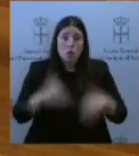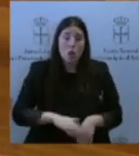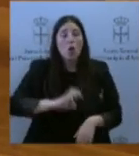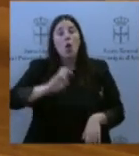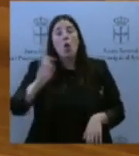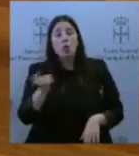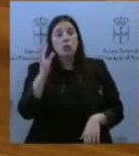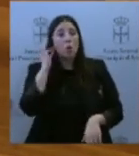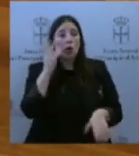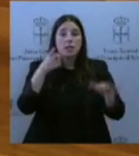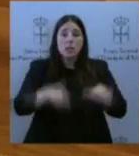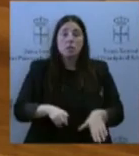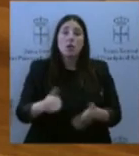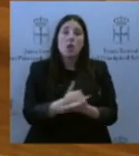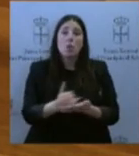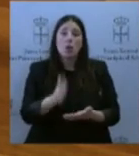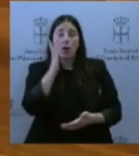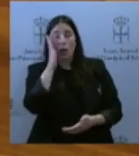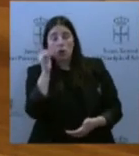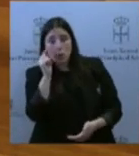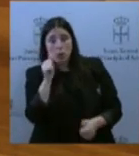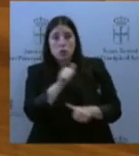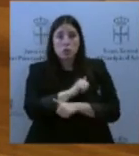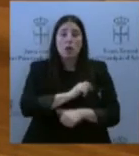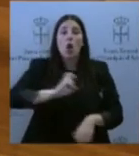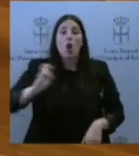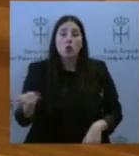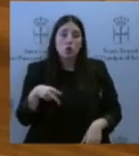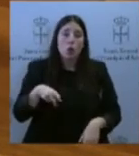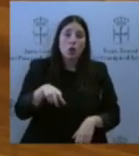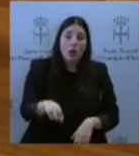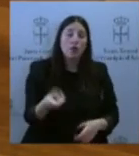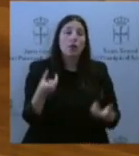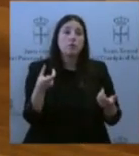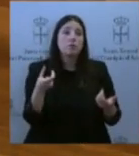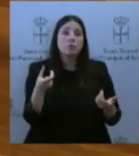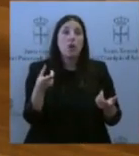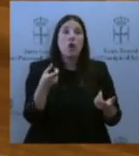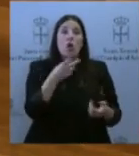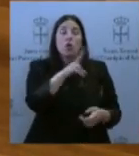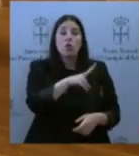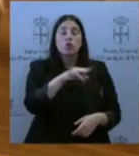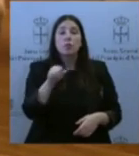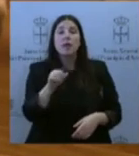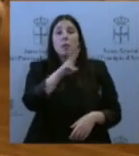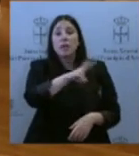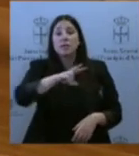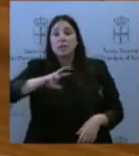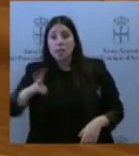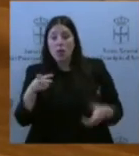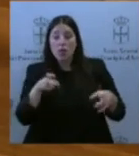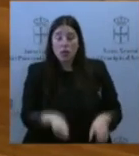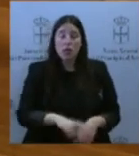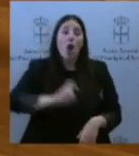tumor. Cita para el 16 de junio del 2023, pedida el 16 de junio del 2021. Conchi, Pepe,